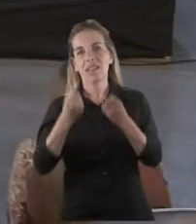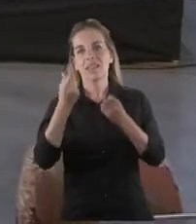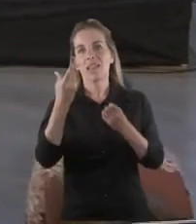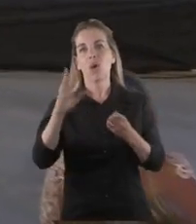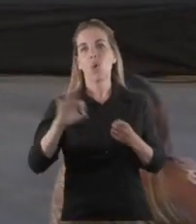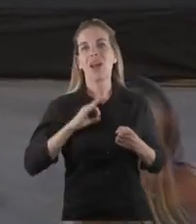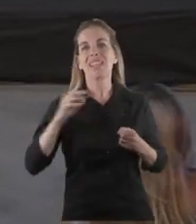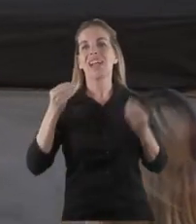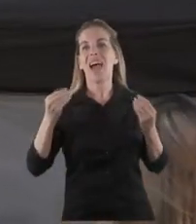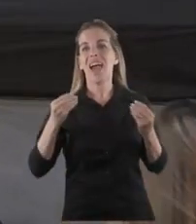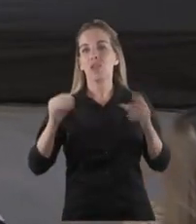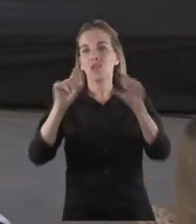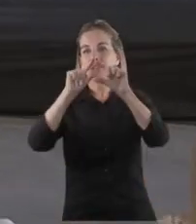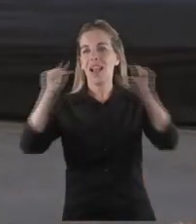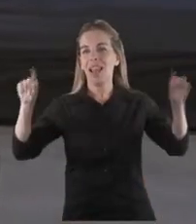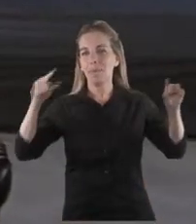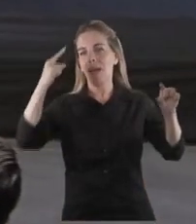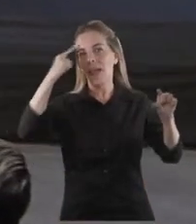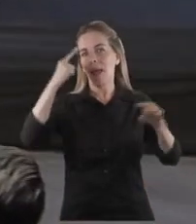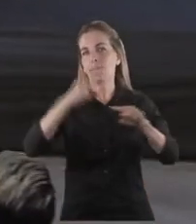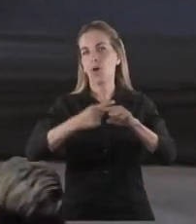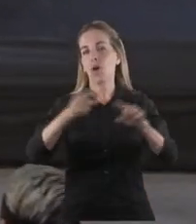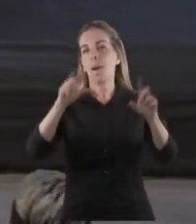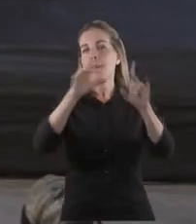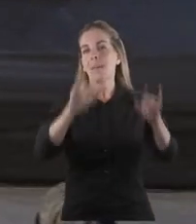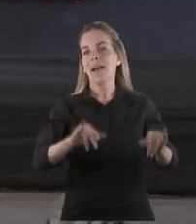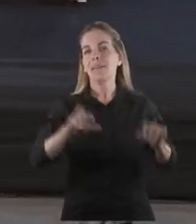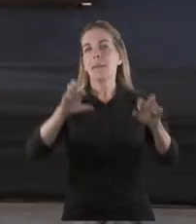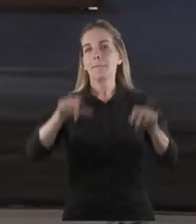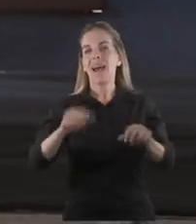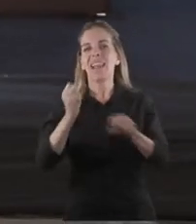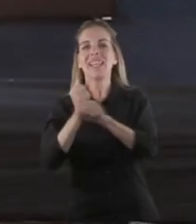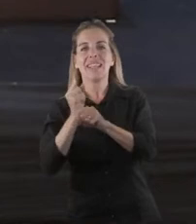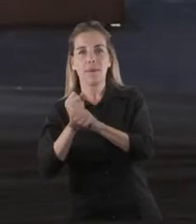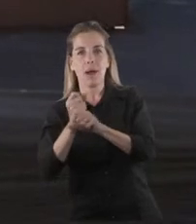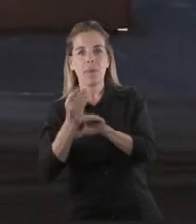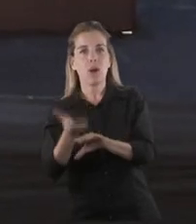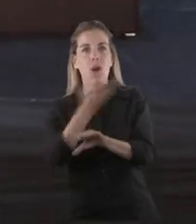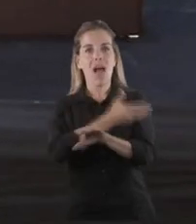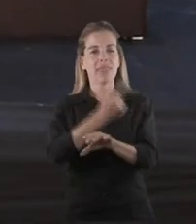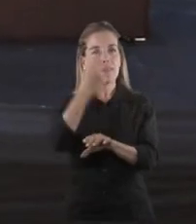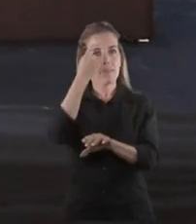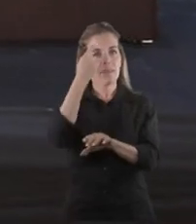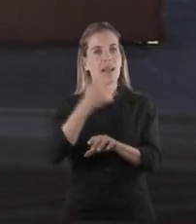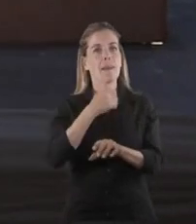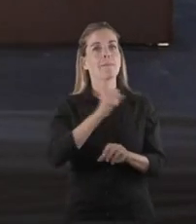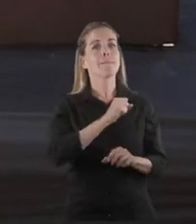y trabajo, pero tenía un lema previo, que era la patria